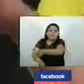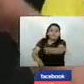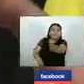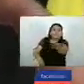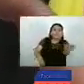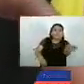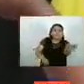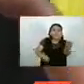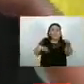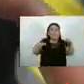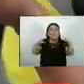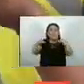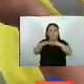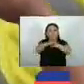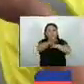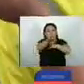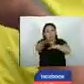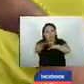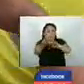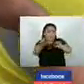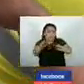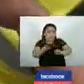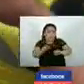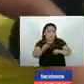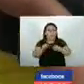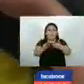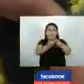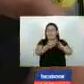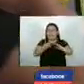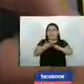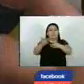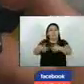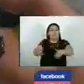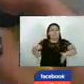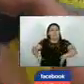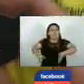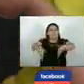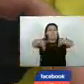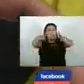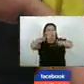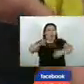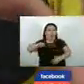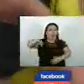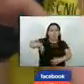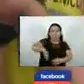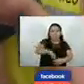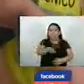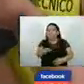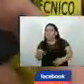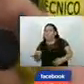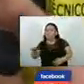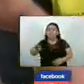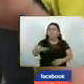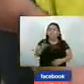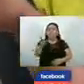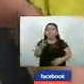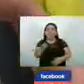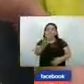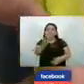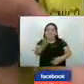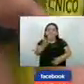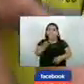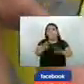y en los cruces, en carreteras, fuera de poblaciones y en líneas rectas y en curvas, van desde 20 a